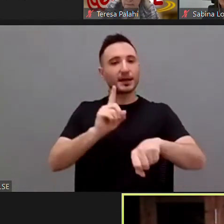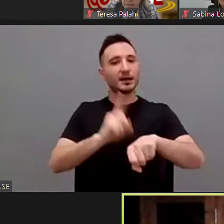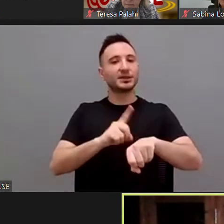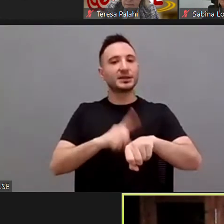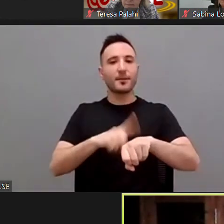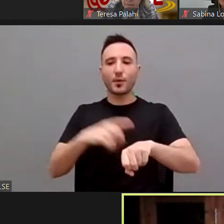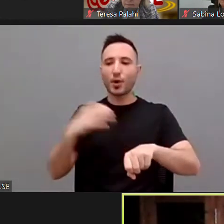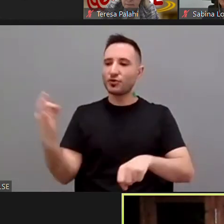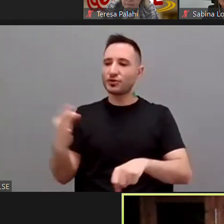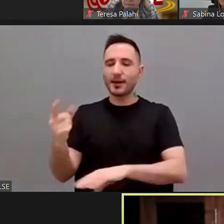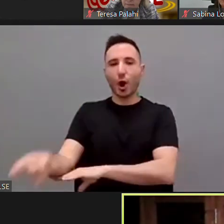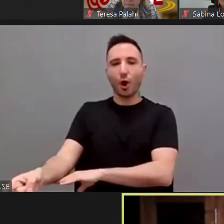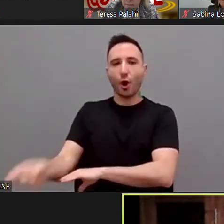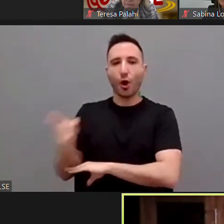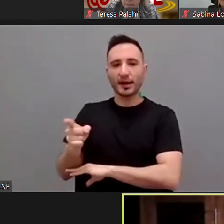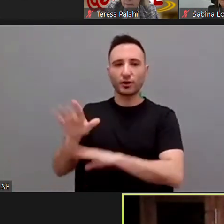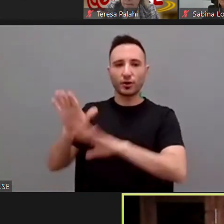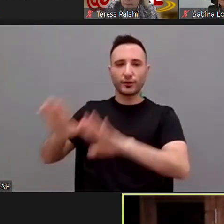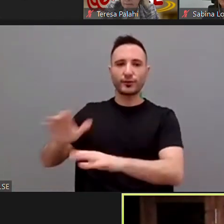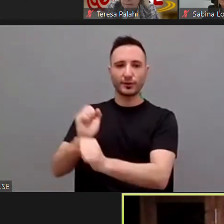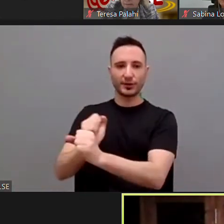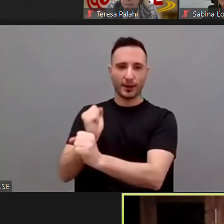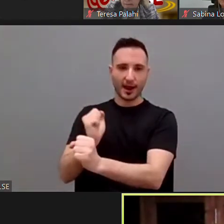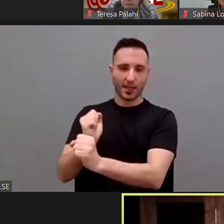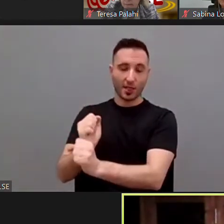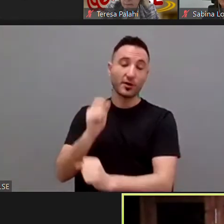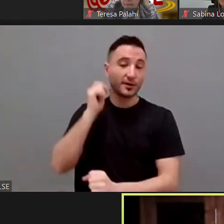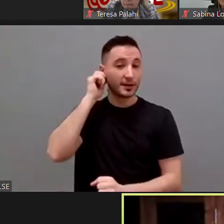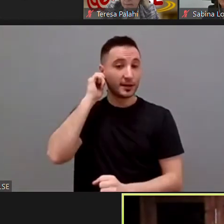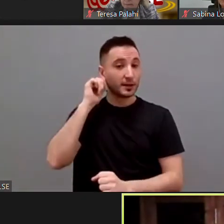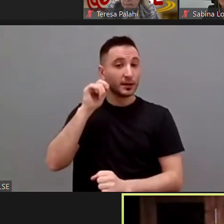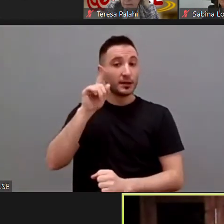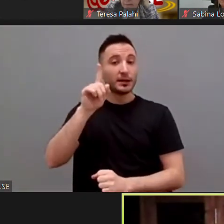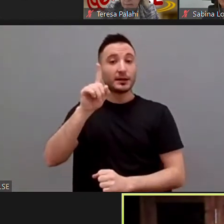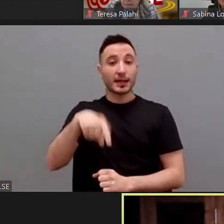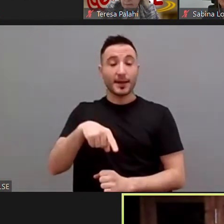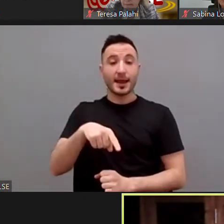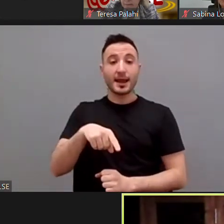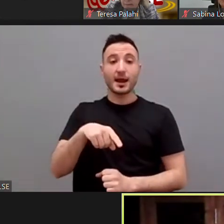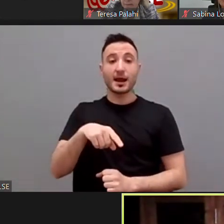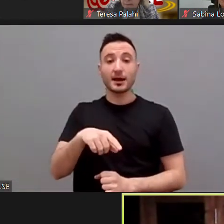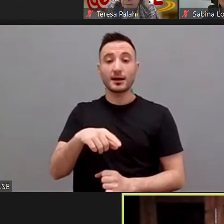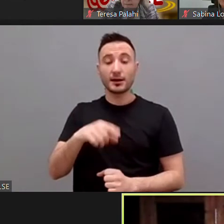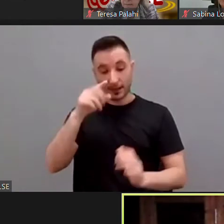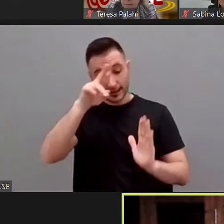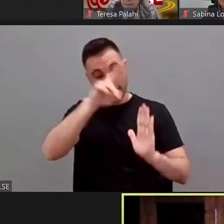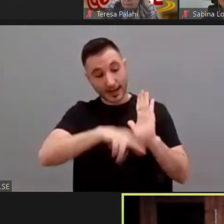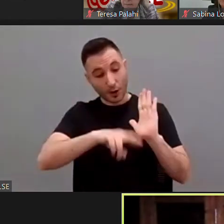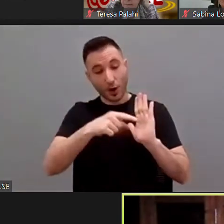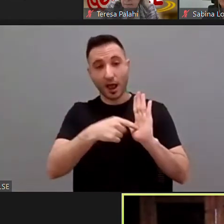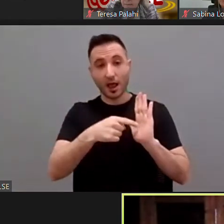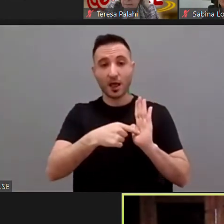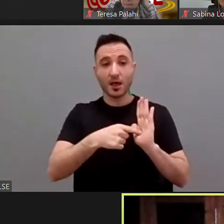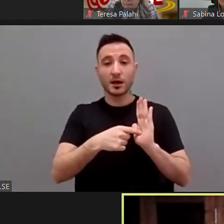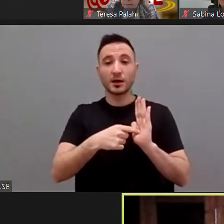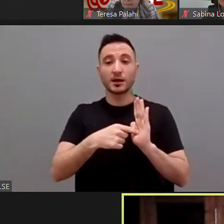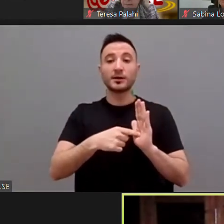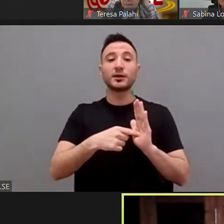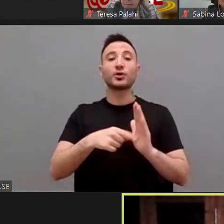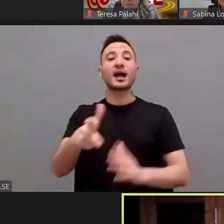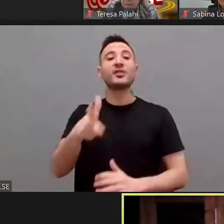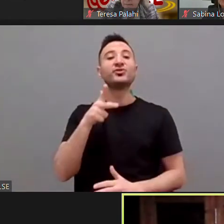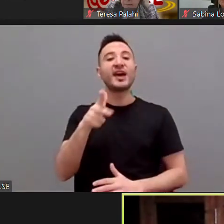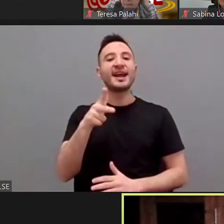disponible obligatoriamente. No olvidar tampoco que regula también y concreta el derecho a la